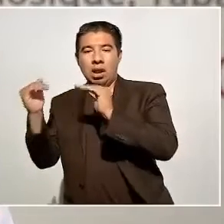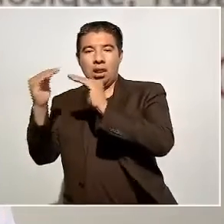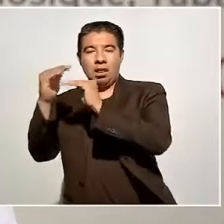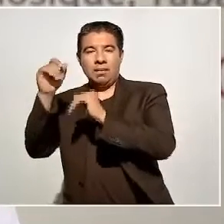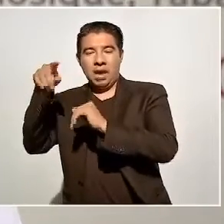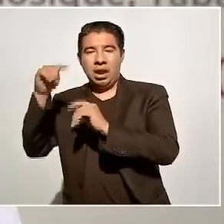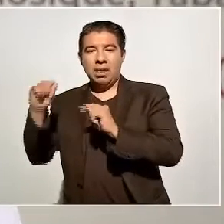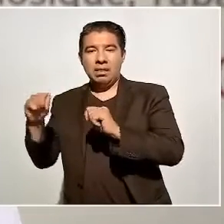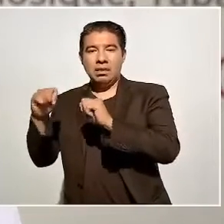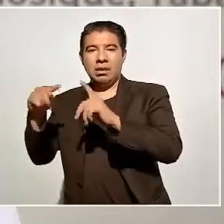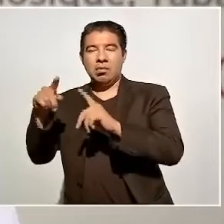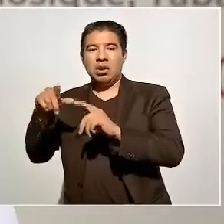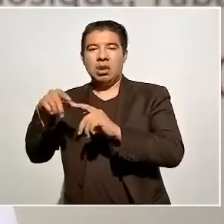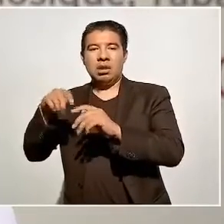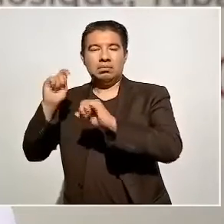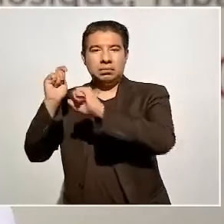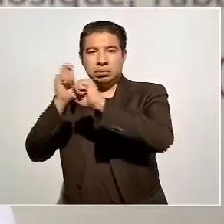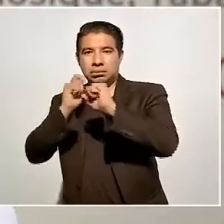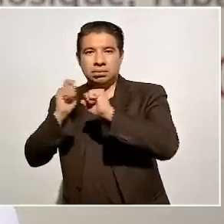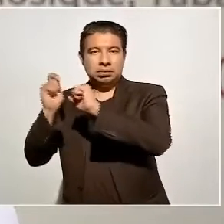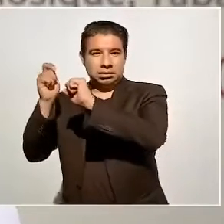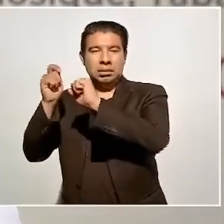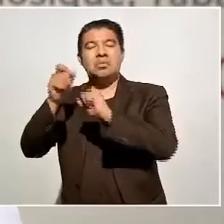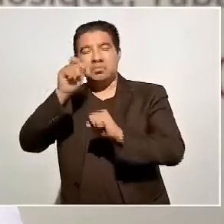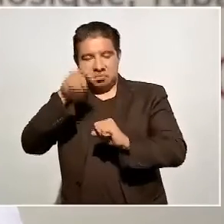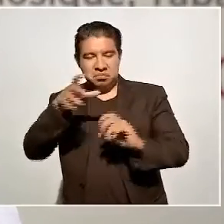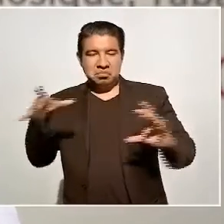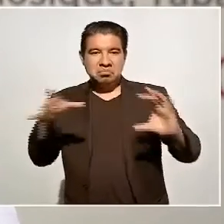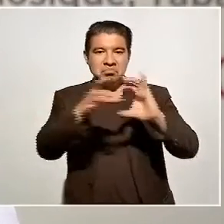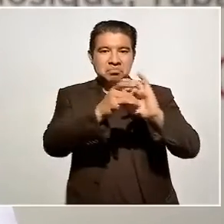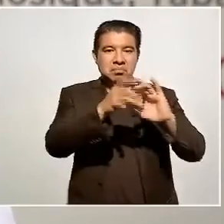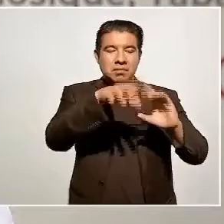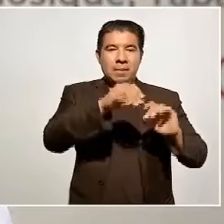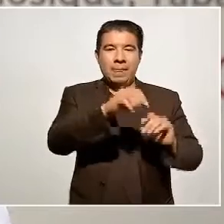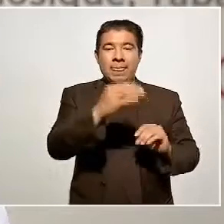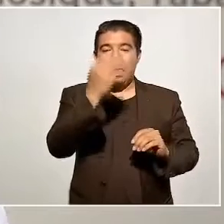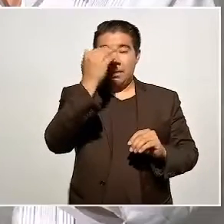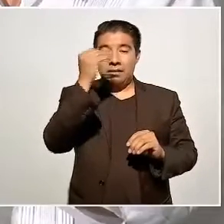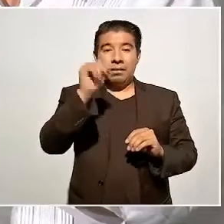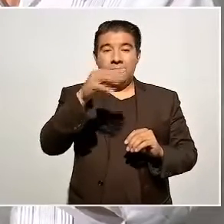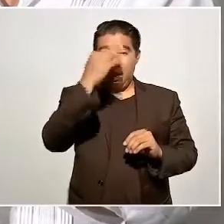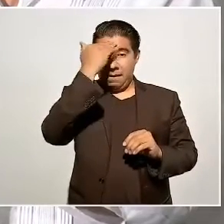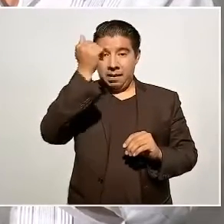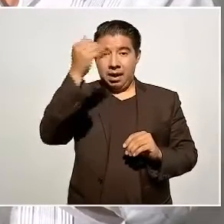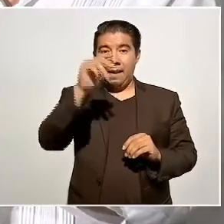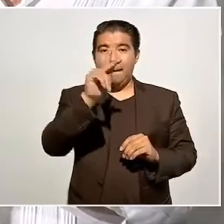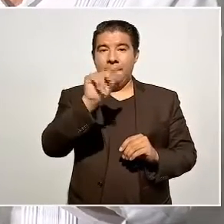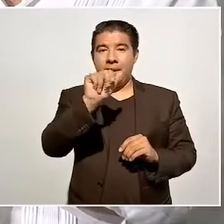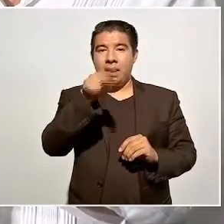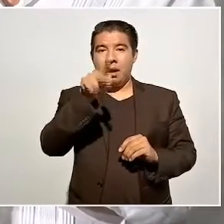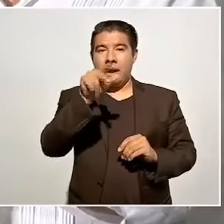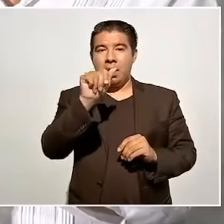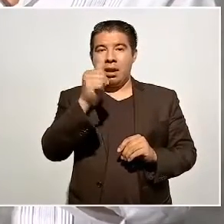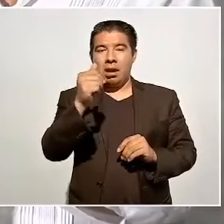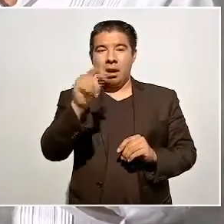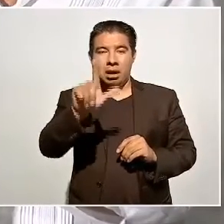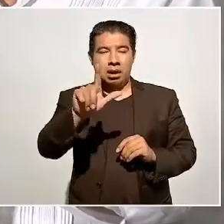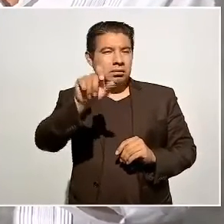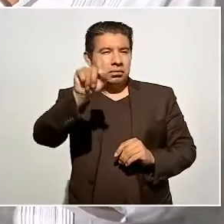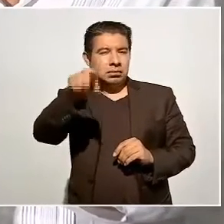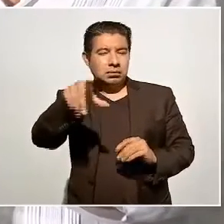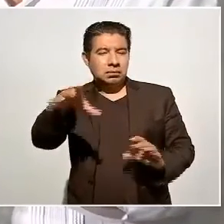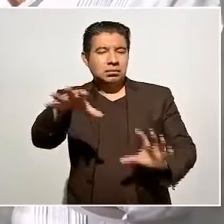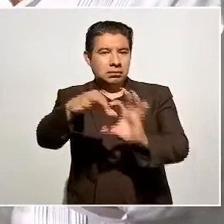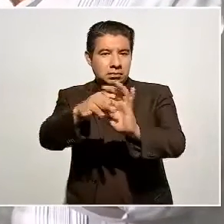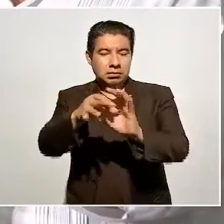donde está la tumba de Pacal. Se pensaba que